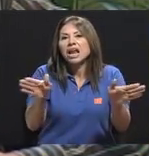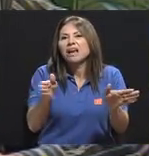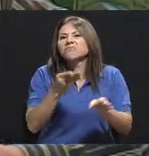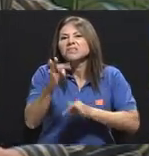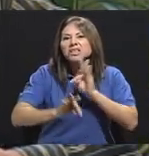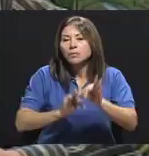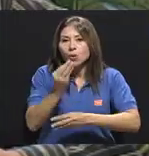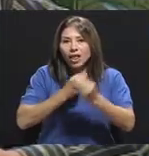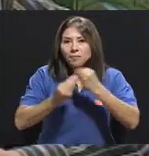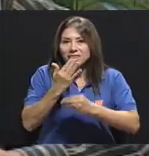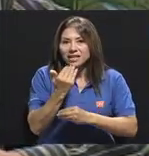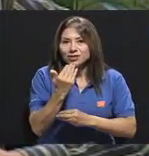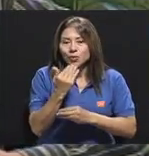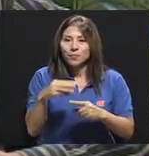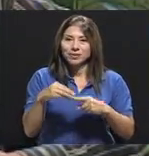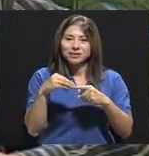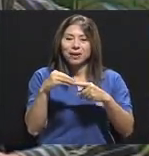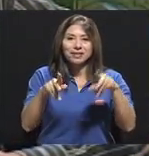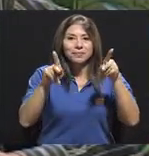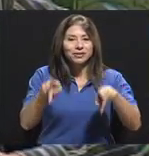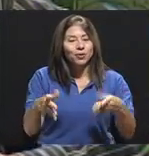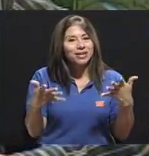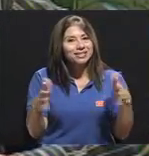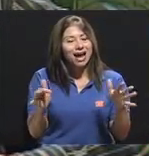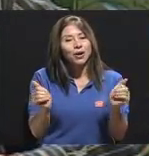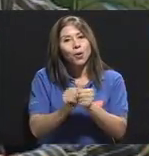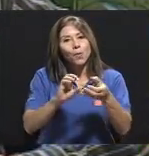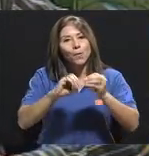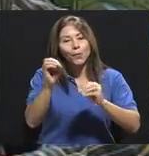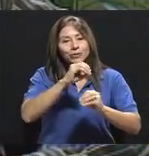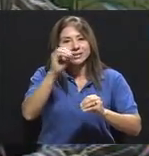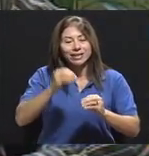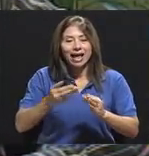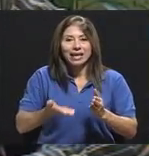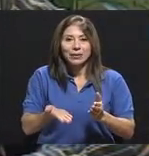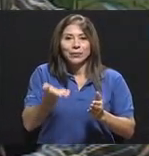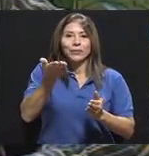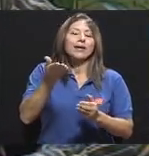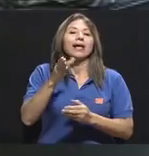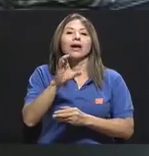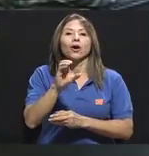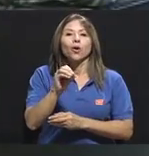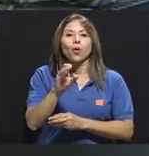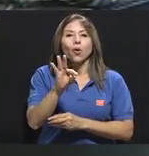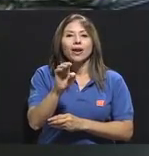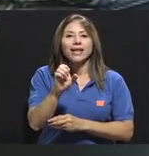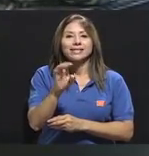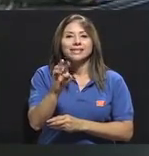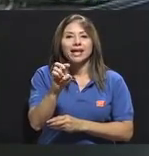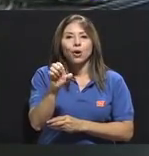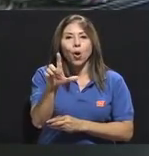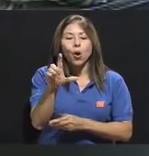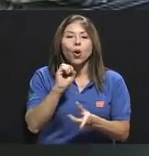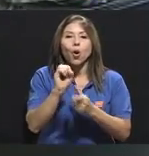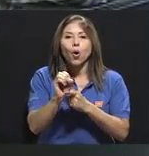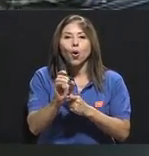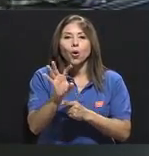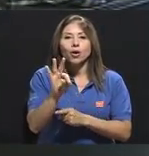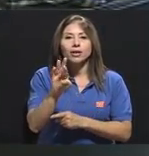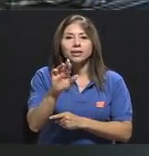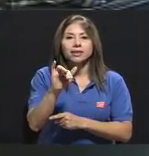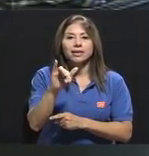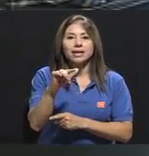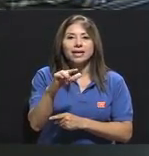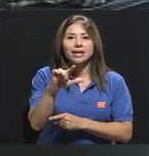principalmente las personas que ya padecen colesterol o glicéridos altos Muchísimas gracias profesora Muchas gracias Y tal vez sería